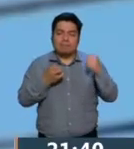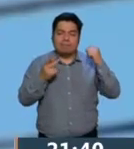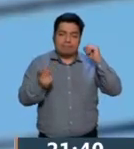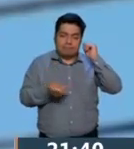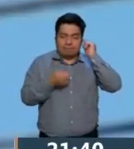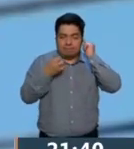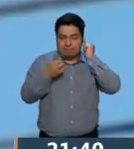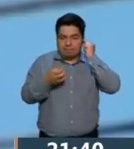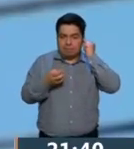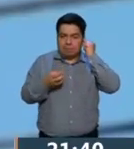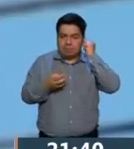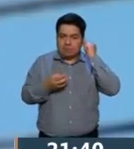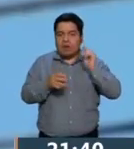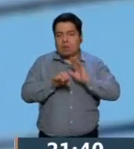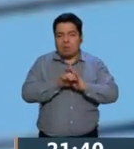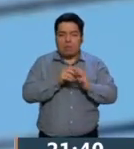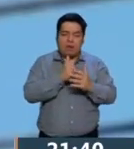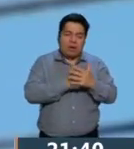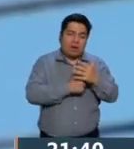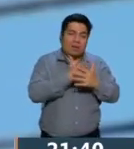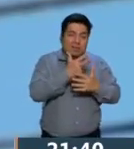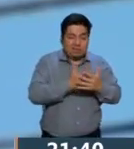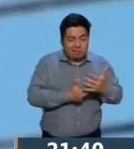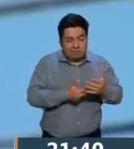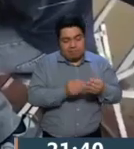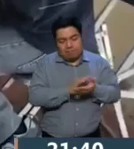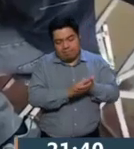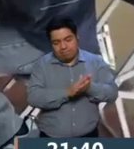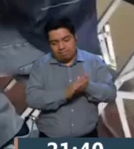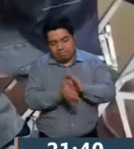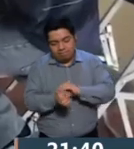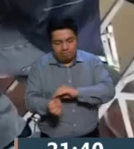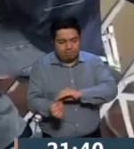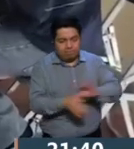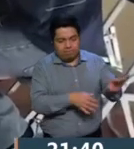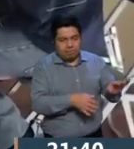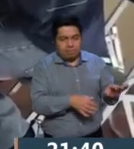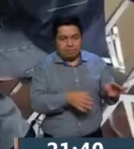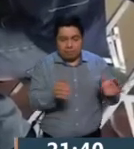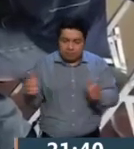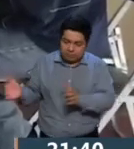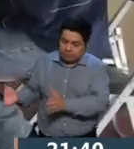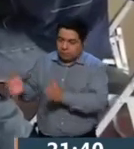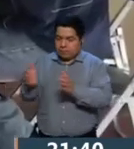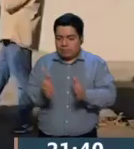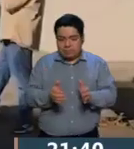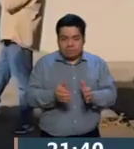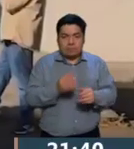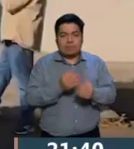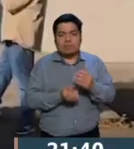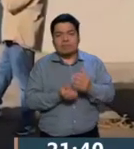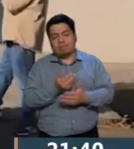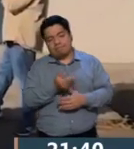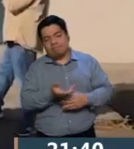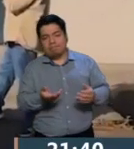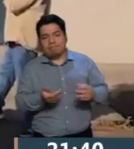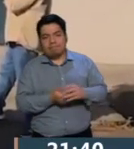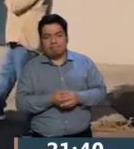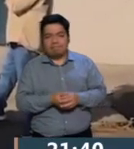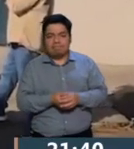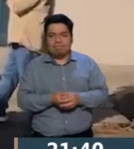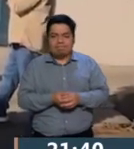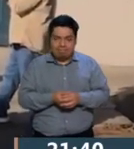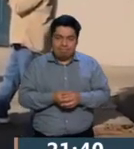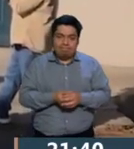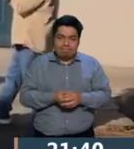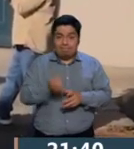se tiene que desechar, digo, de una manera legal y con todos los procedimientos, pero se tiene que desechar el padrón electoral y eso implica, Braulio,